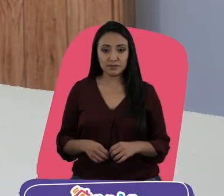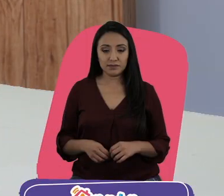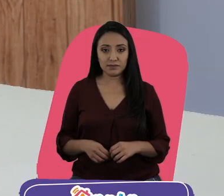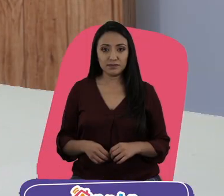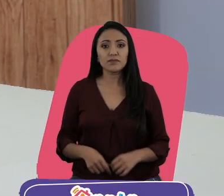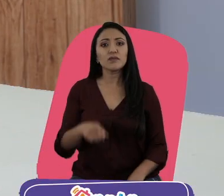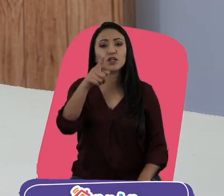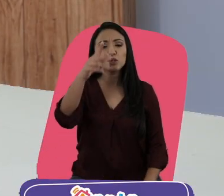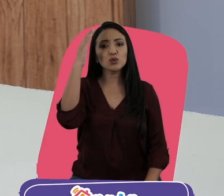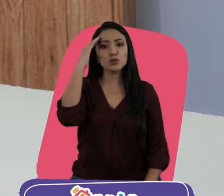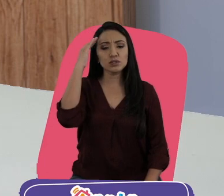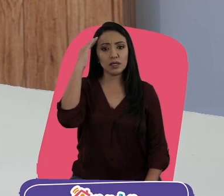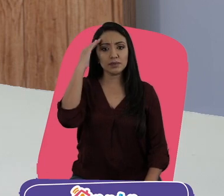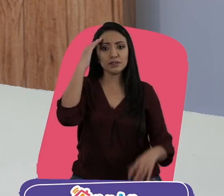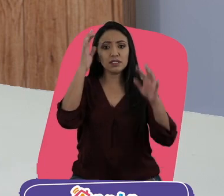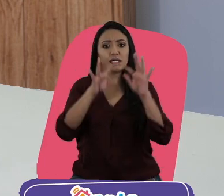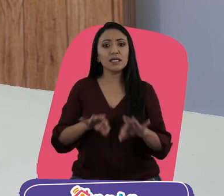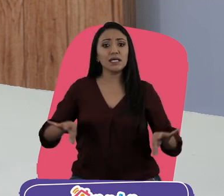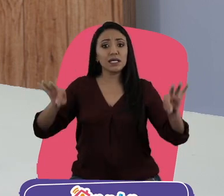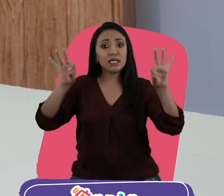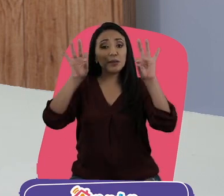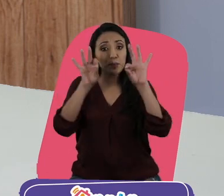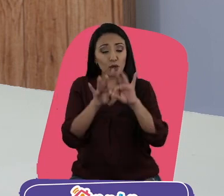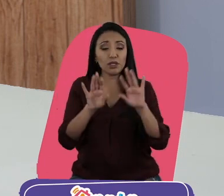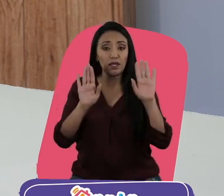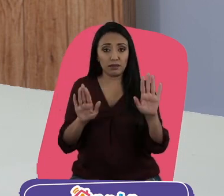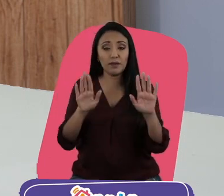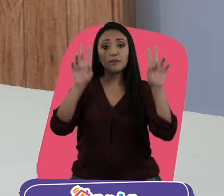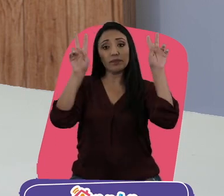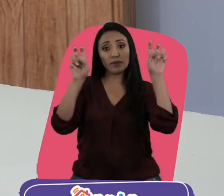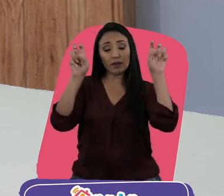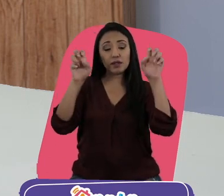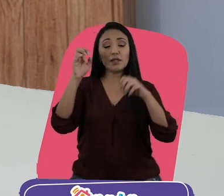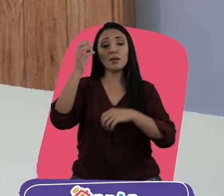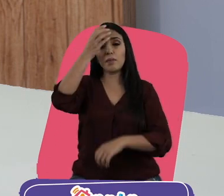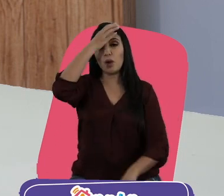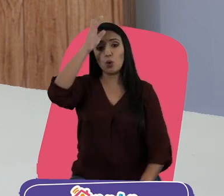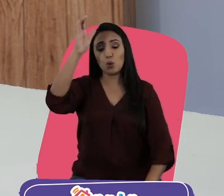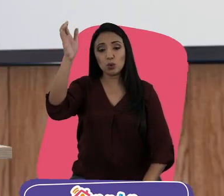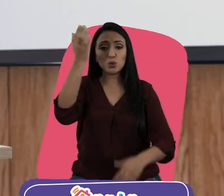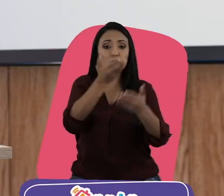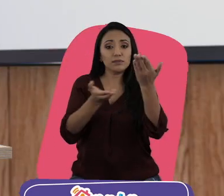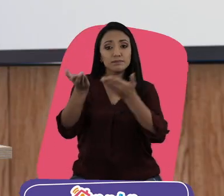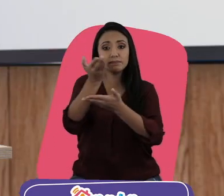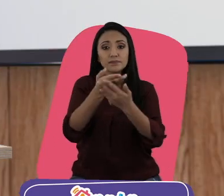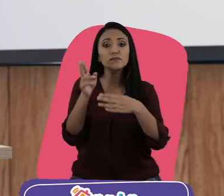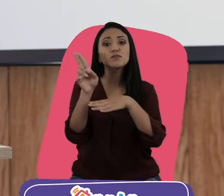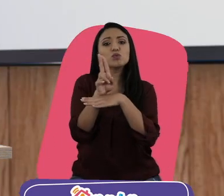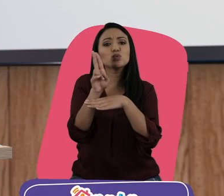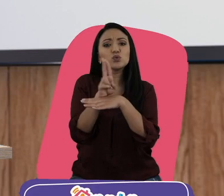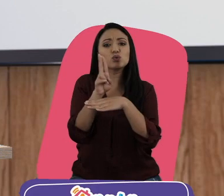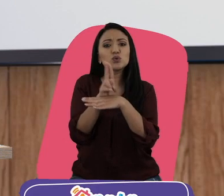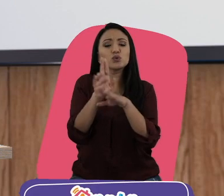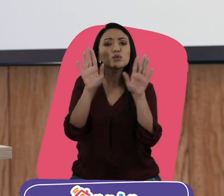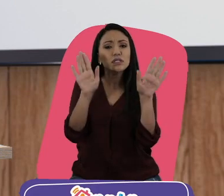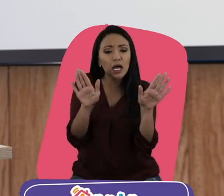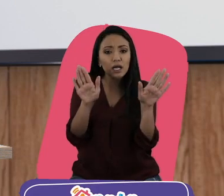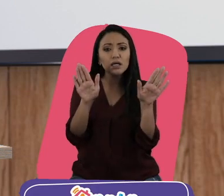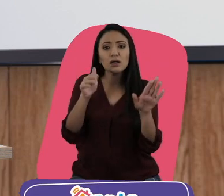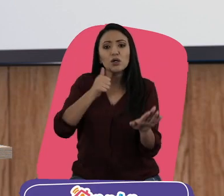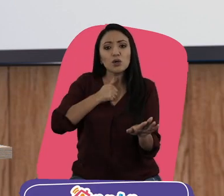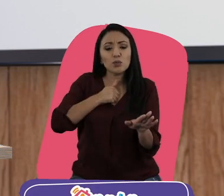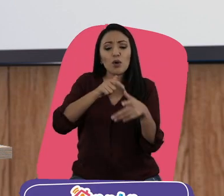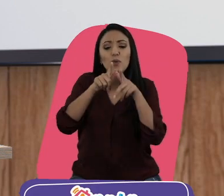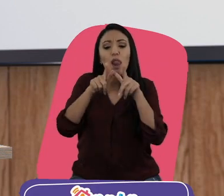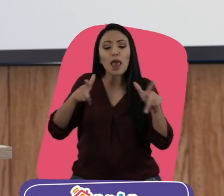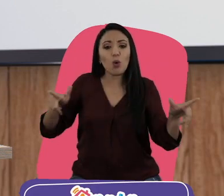¿Sabías que un aspecto importante en la interculturalidad es el uso del lenguaje? Cada cultura tiene un proceso de